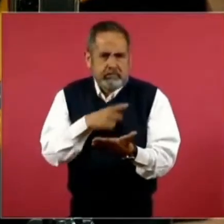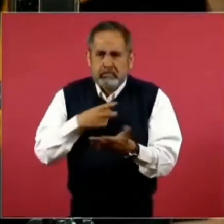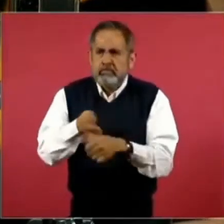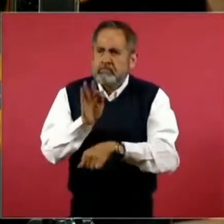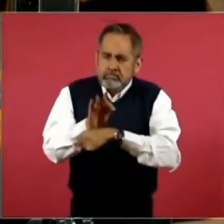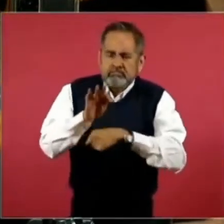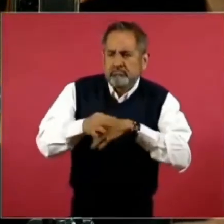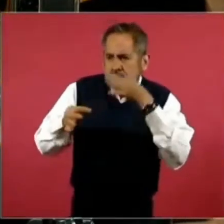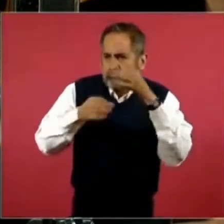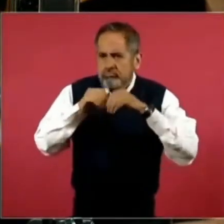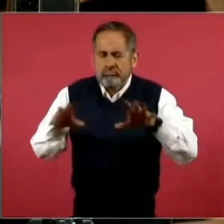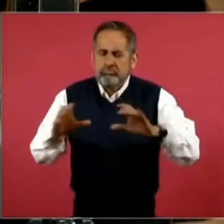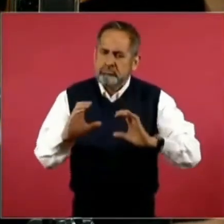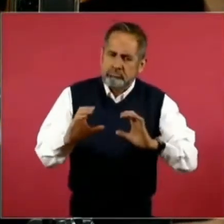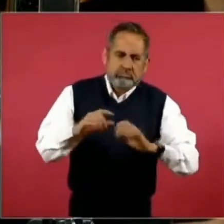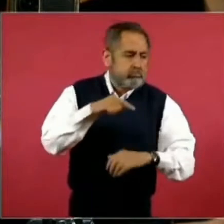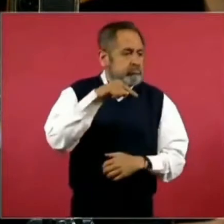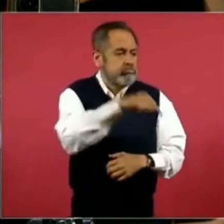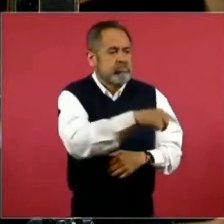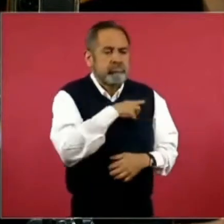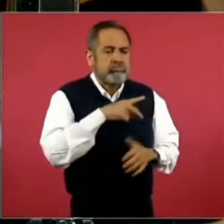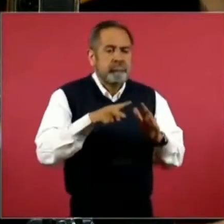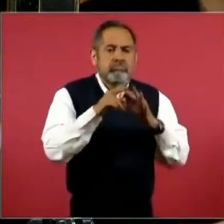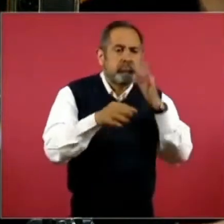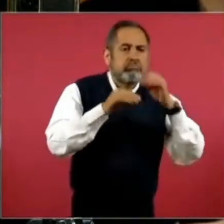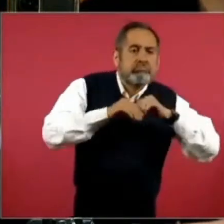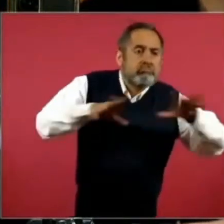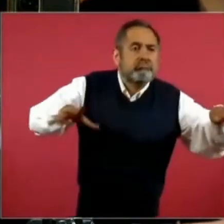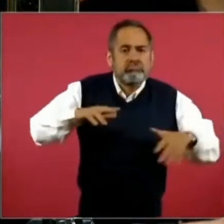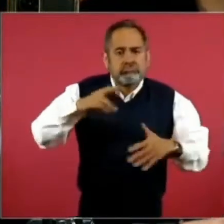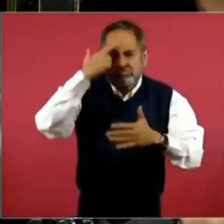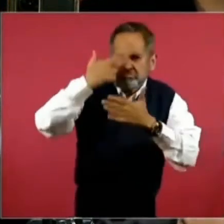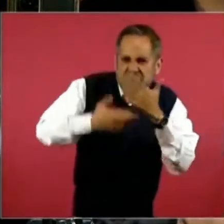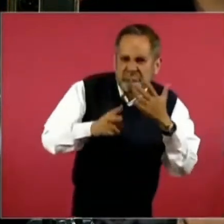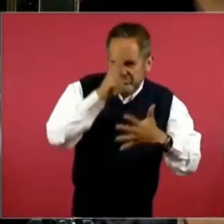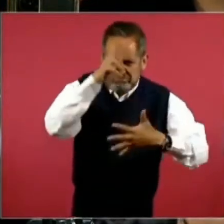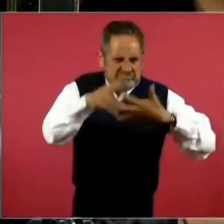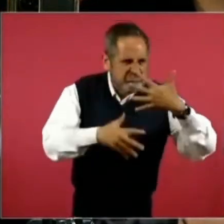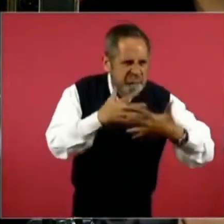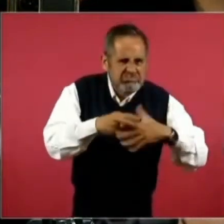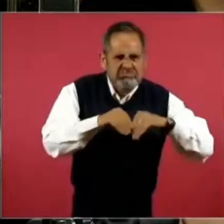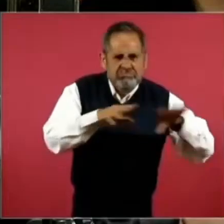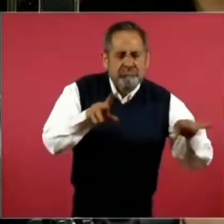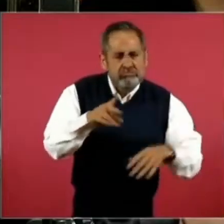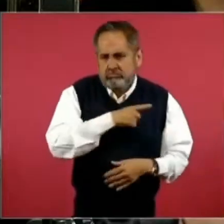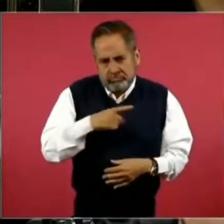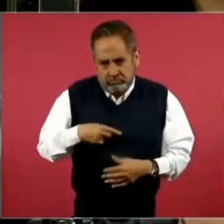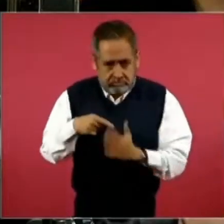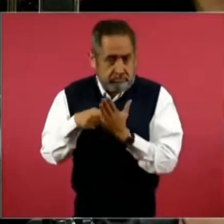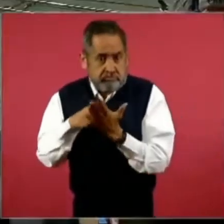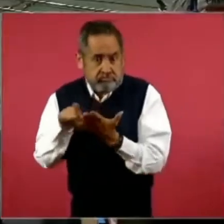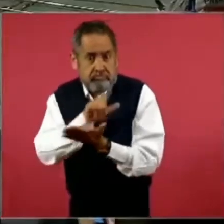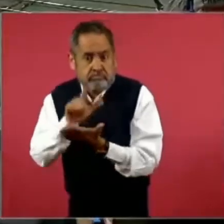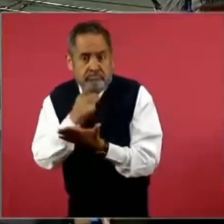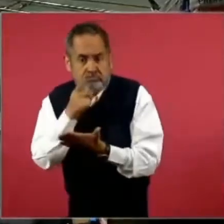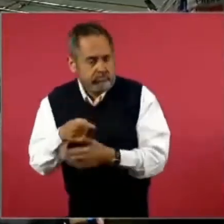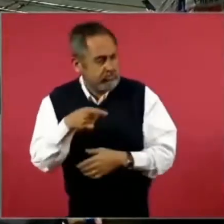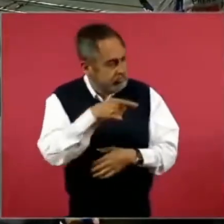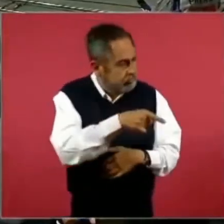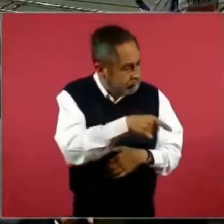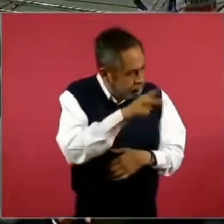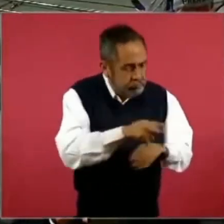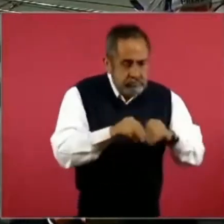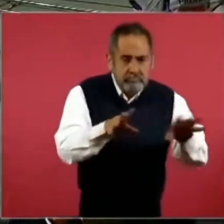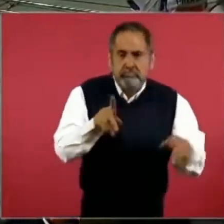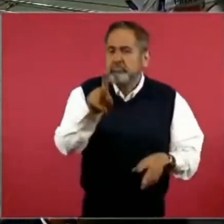proteger y se tiene que evitar cualquier tipo de violencia en en este tipo de contenidos que van hacia las familias eh uno de los